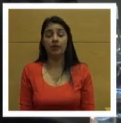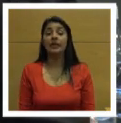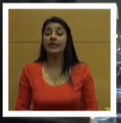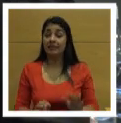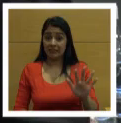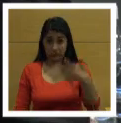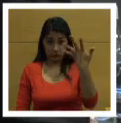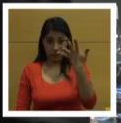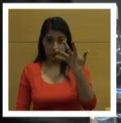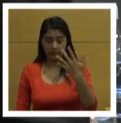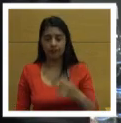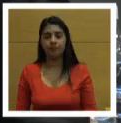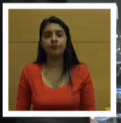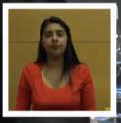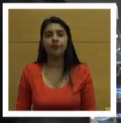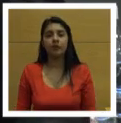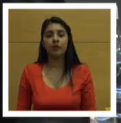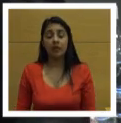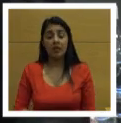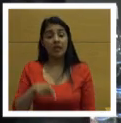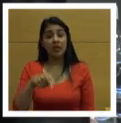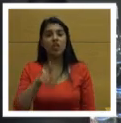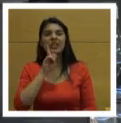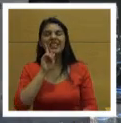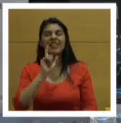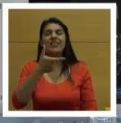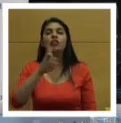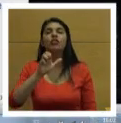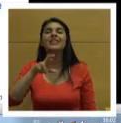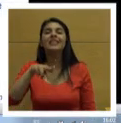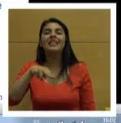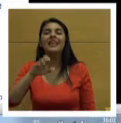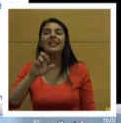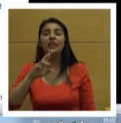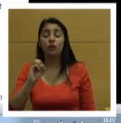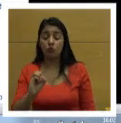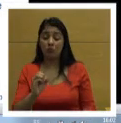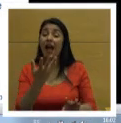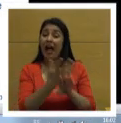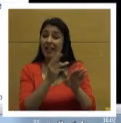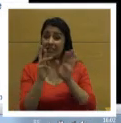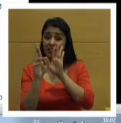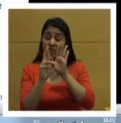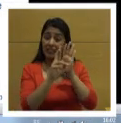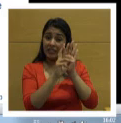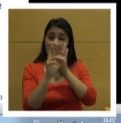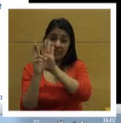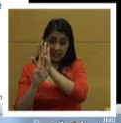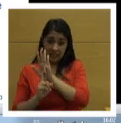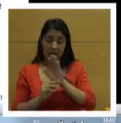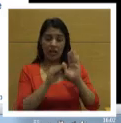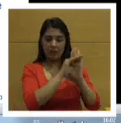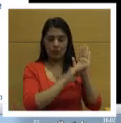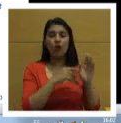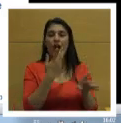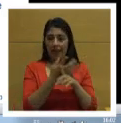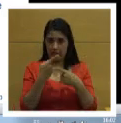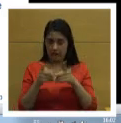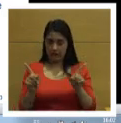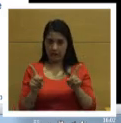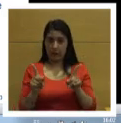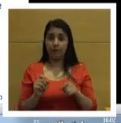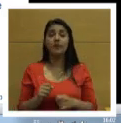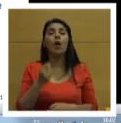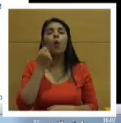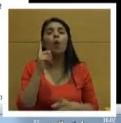5. En lo concerniente a género, reglas y protocolo presentan ciertas diferencias. Las primeras se limitan